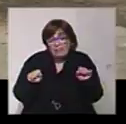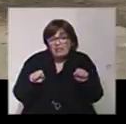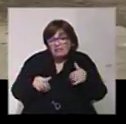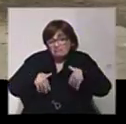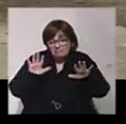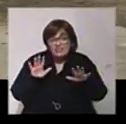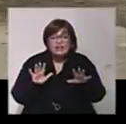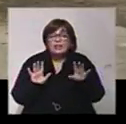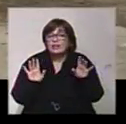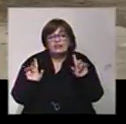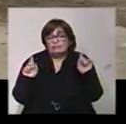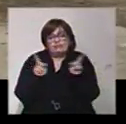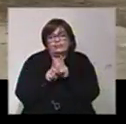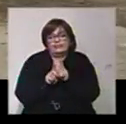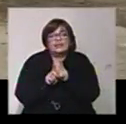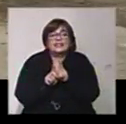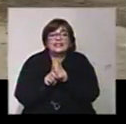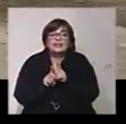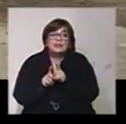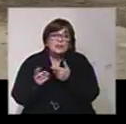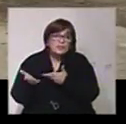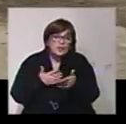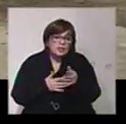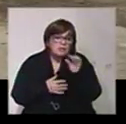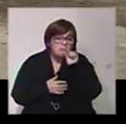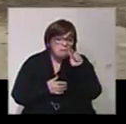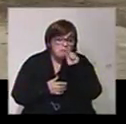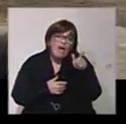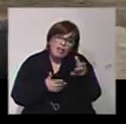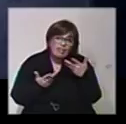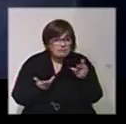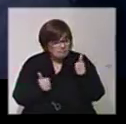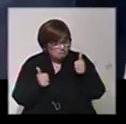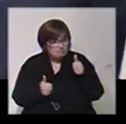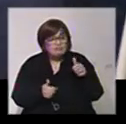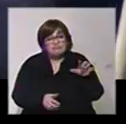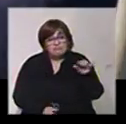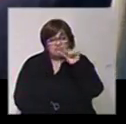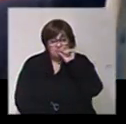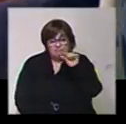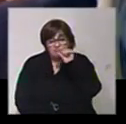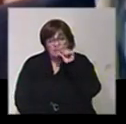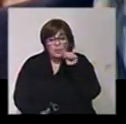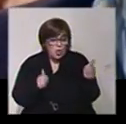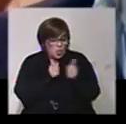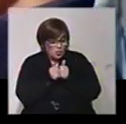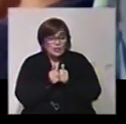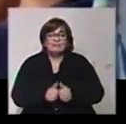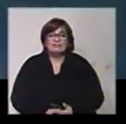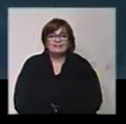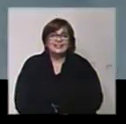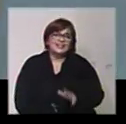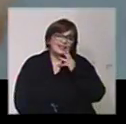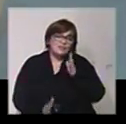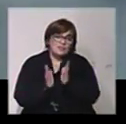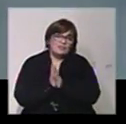simplemente salió ahí, presentamos uno, dijo, vale, más, y nos fumamos un porro con el Anthony. Que en paz